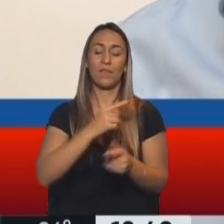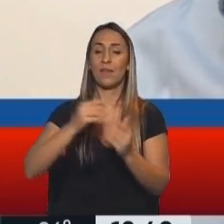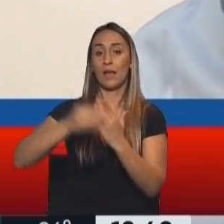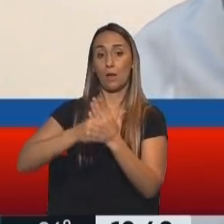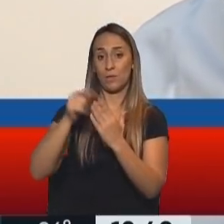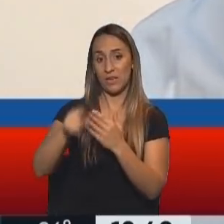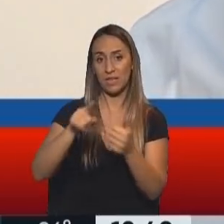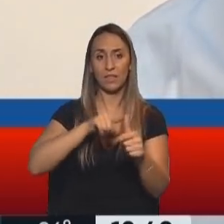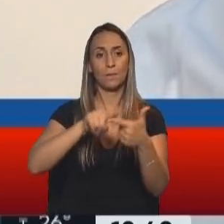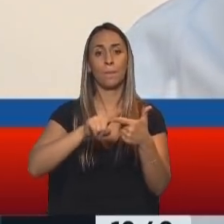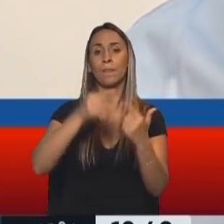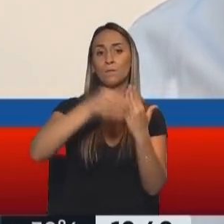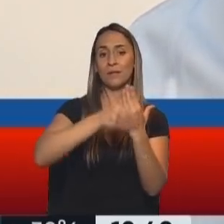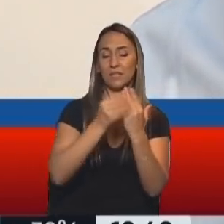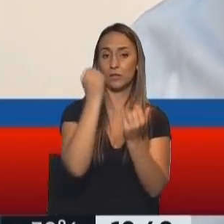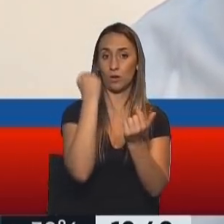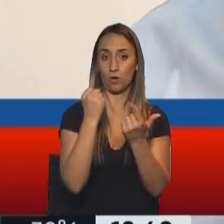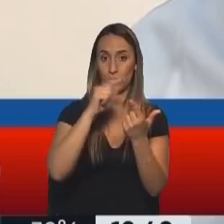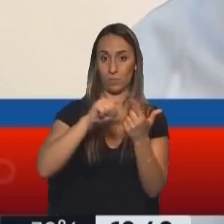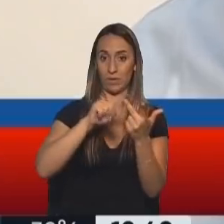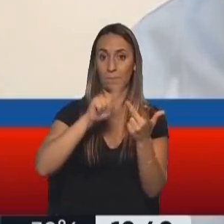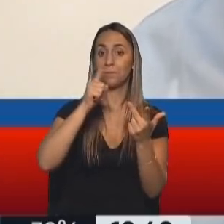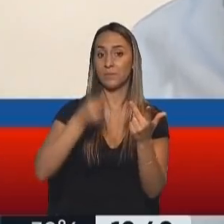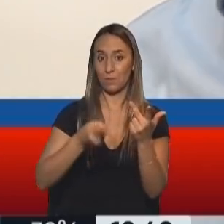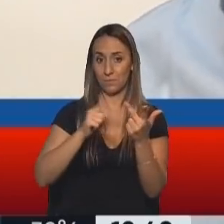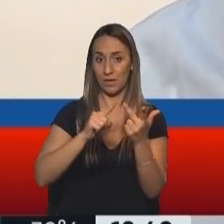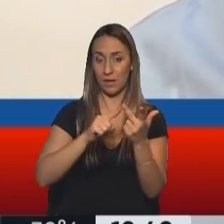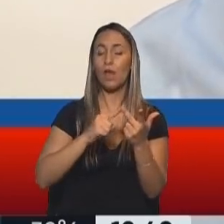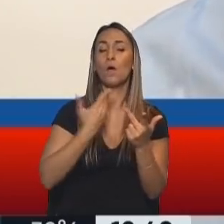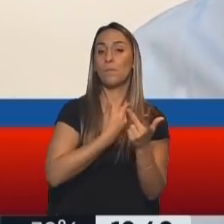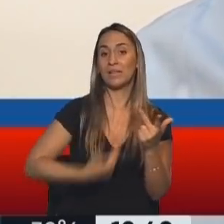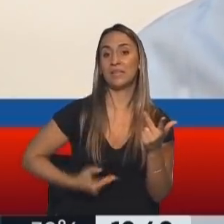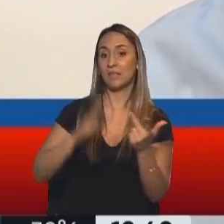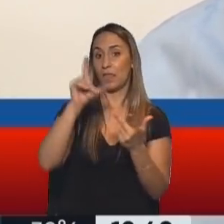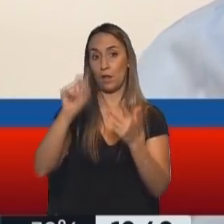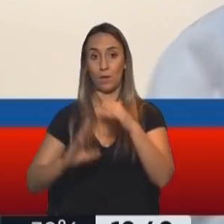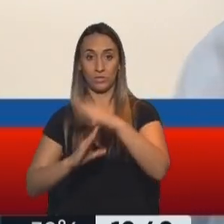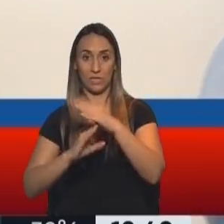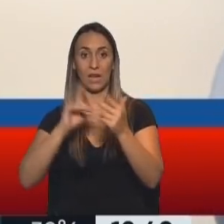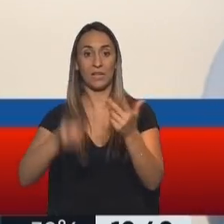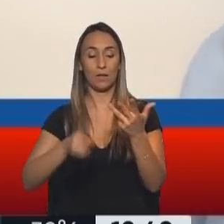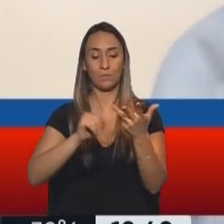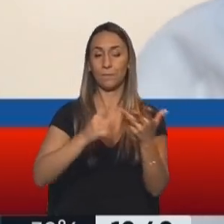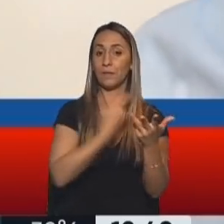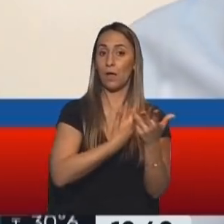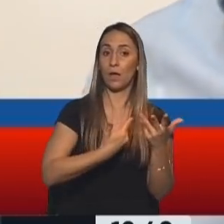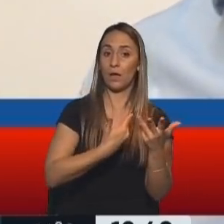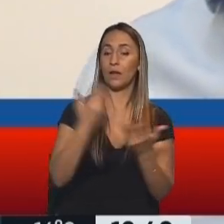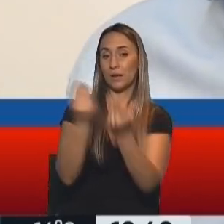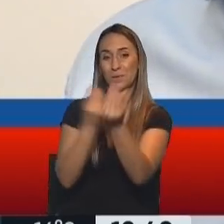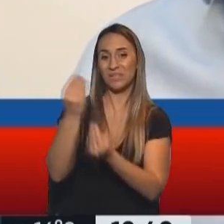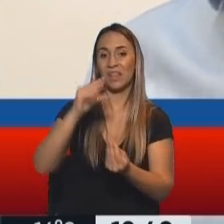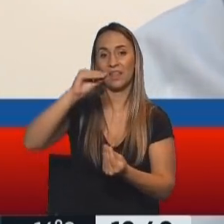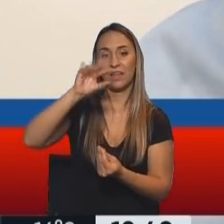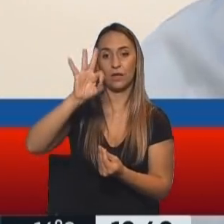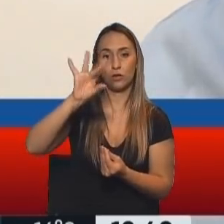de Economía, el presidente del Banco Central y el presidente y el representante de Chodos con